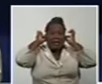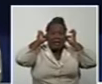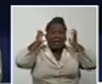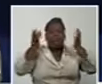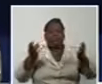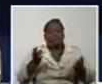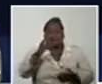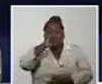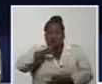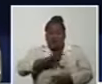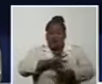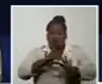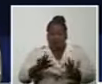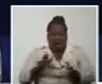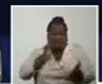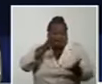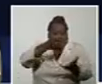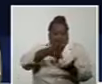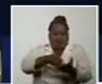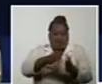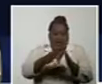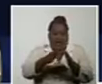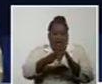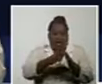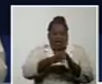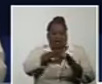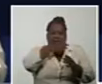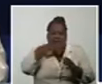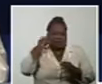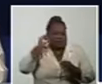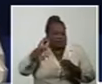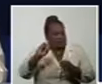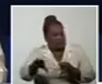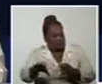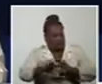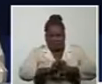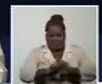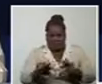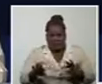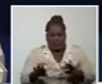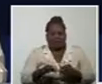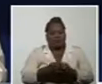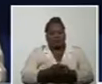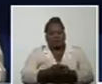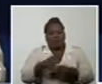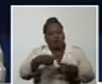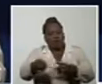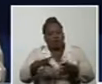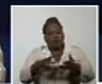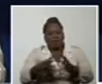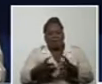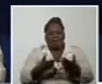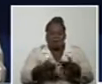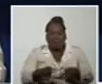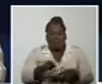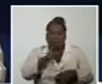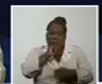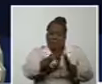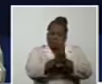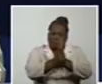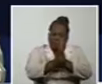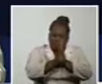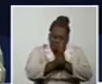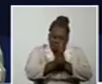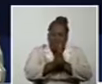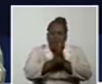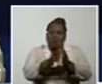que llegue a la casa, bueno, pues se pueden tomar otras medidas después de desinfectarse, pero sí que lo utilice y que en